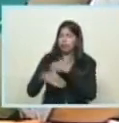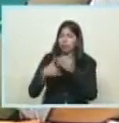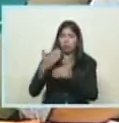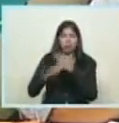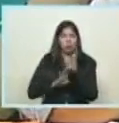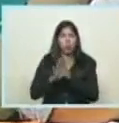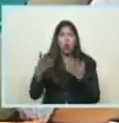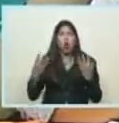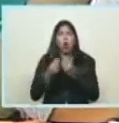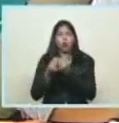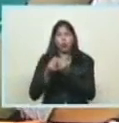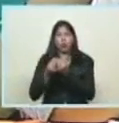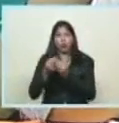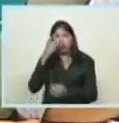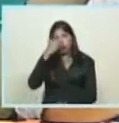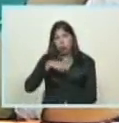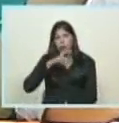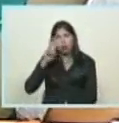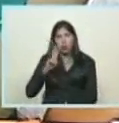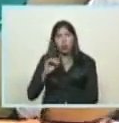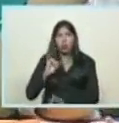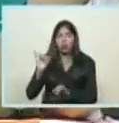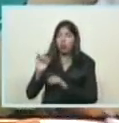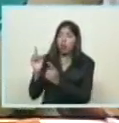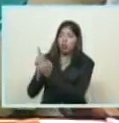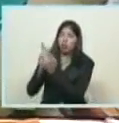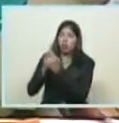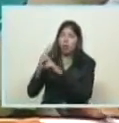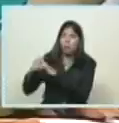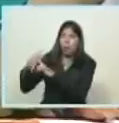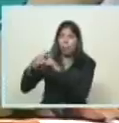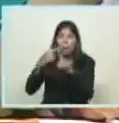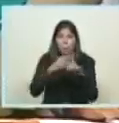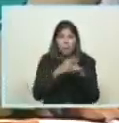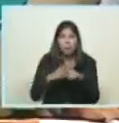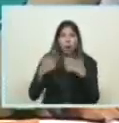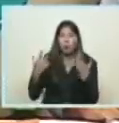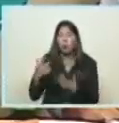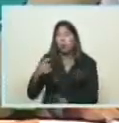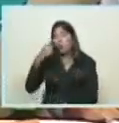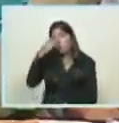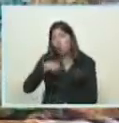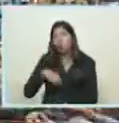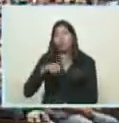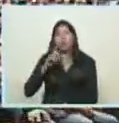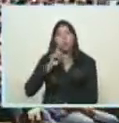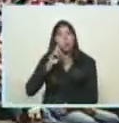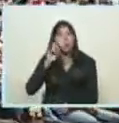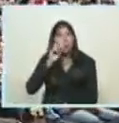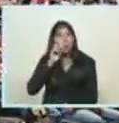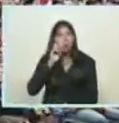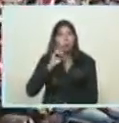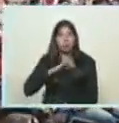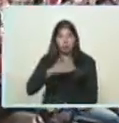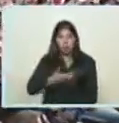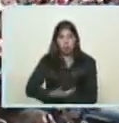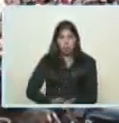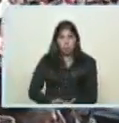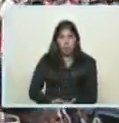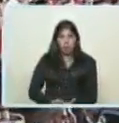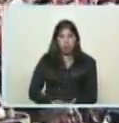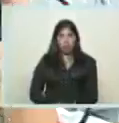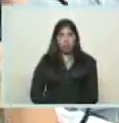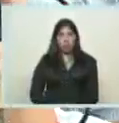Somos Venezuela la captación y la atención de nuestras mujeres en gestación,